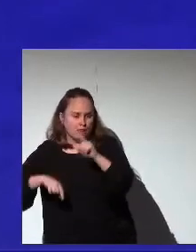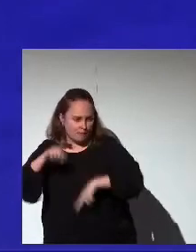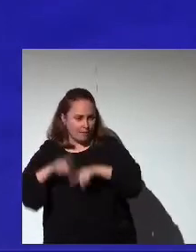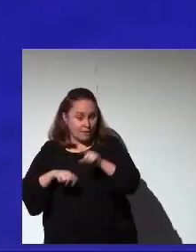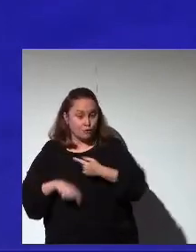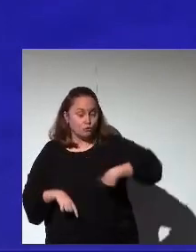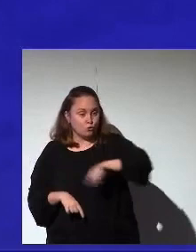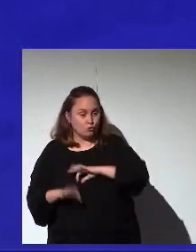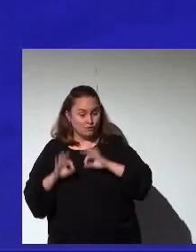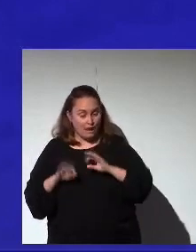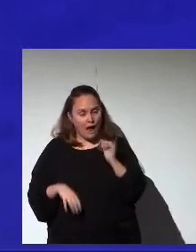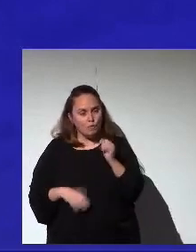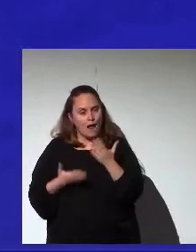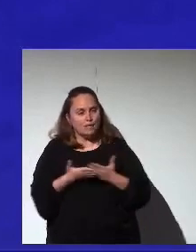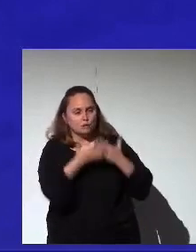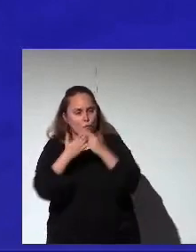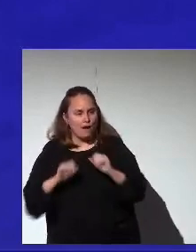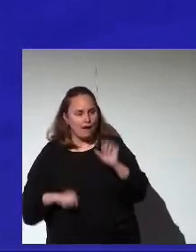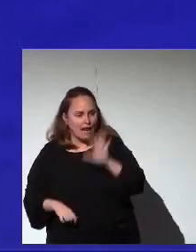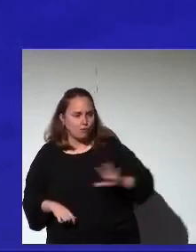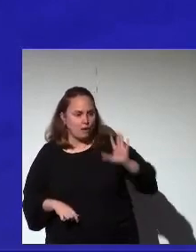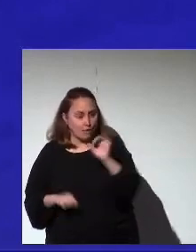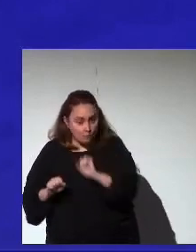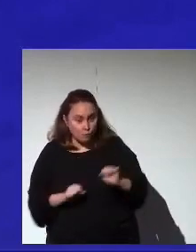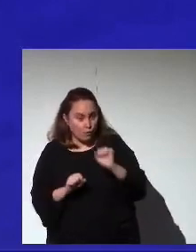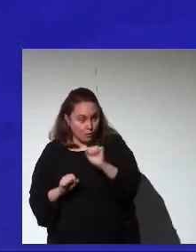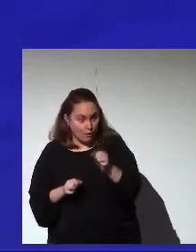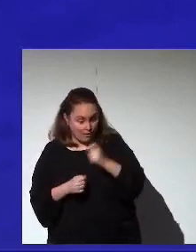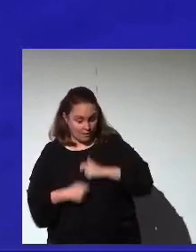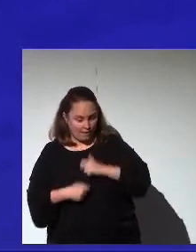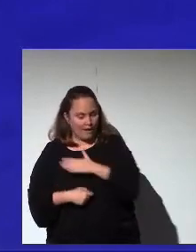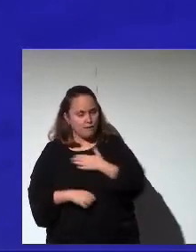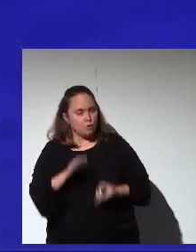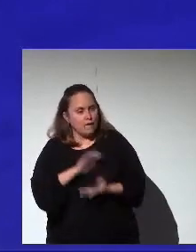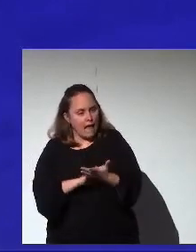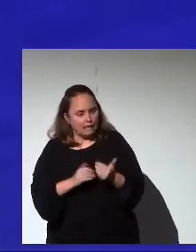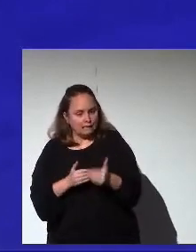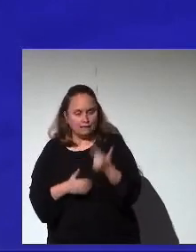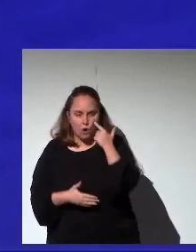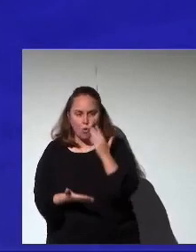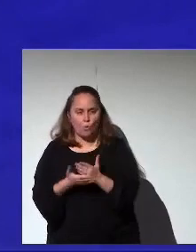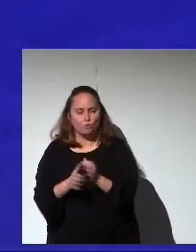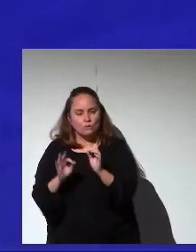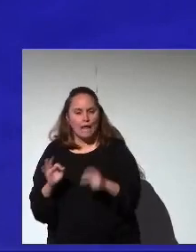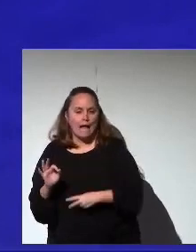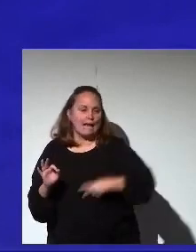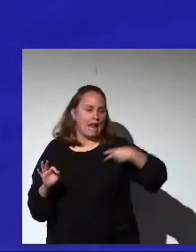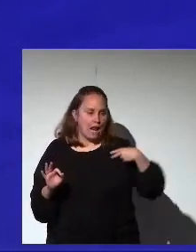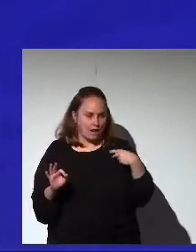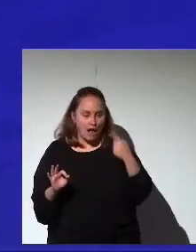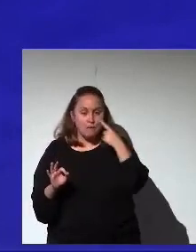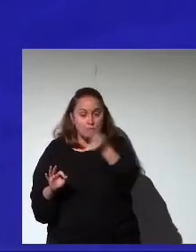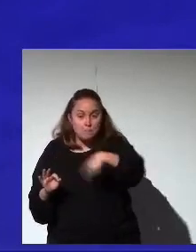Nacional de Protección Civil, establecer cursos genéricos que puedan, digamos, asumirse como posibilidades